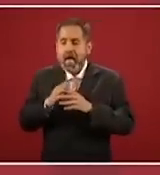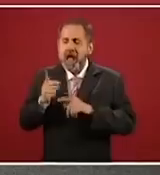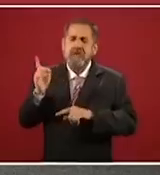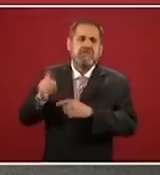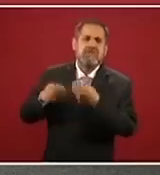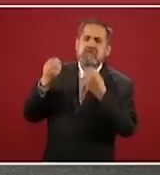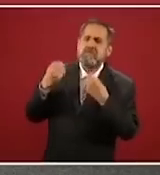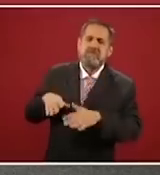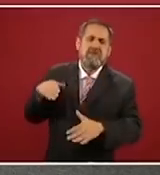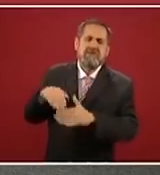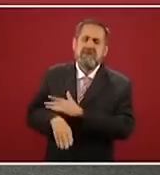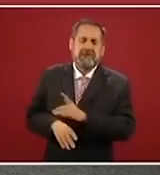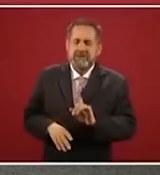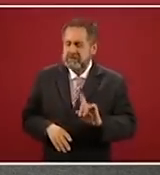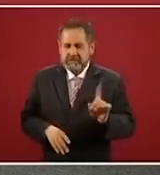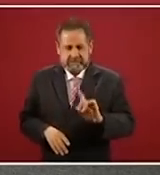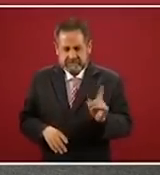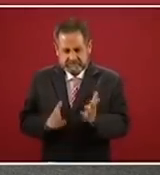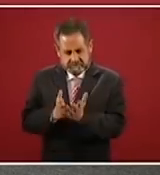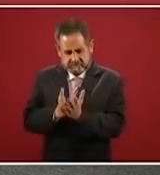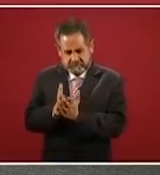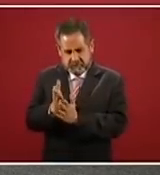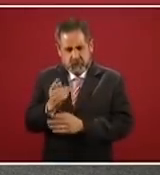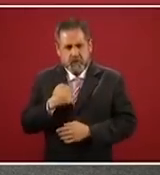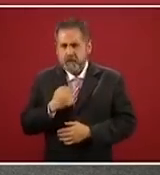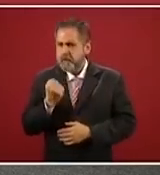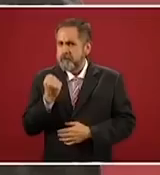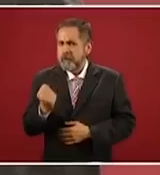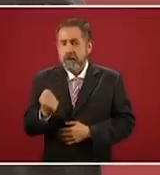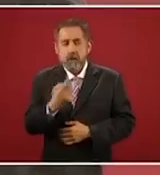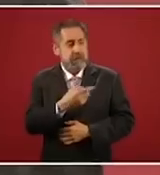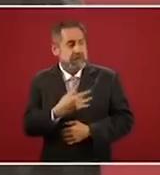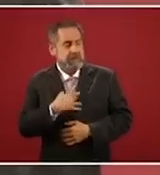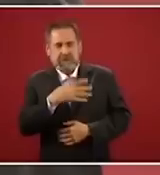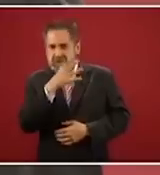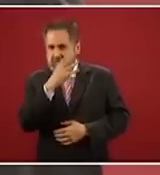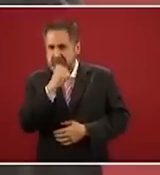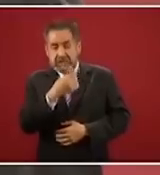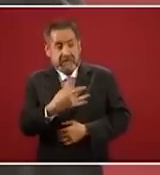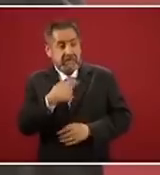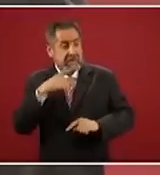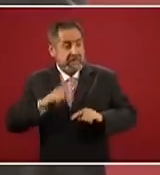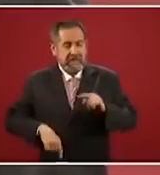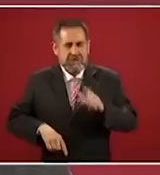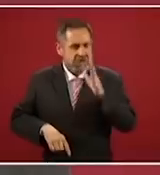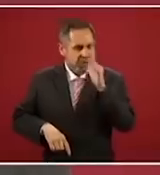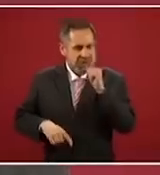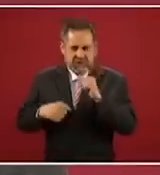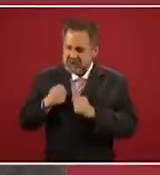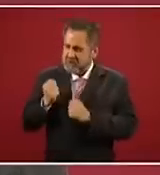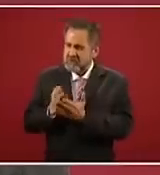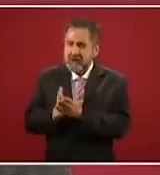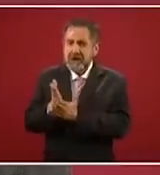destruido. Por eso no pudieron y no van a poder. Entonces,